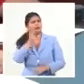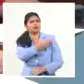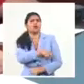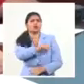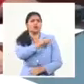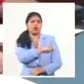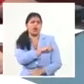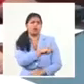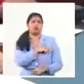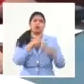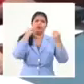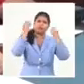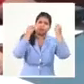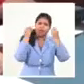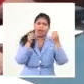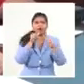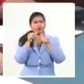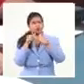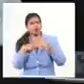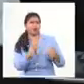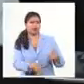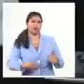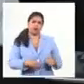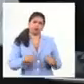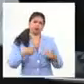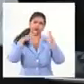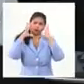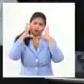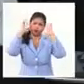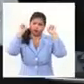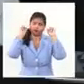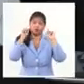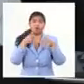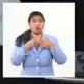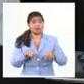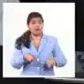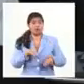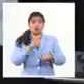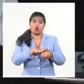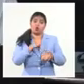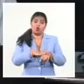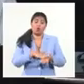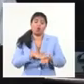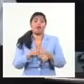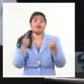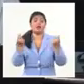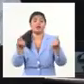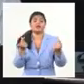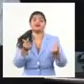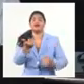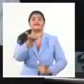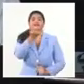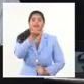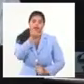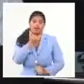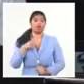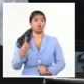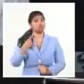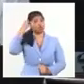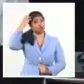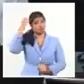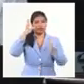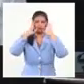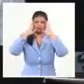así cuando ven cosas reiteradas sabiendo lo que afecta a la revolución. No hay actividad enemiga y no hay negligencia tampoco de los